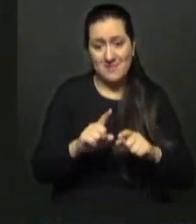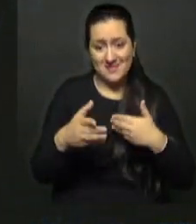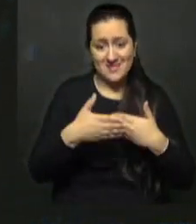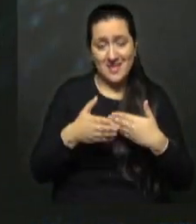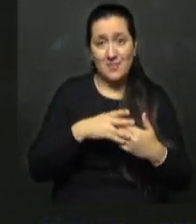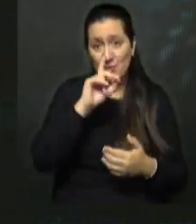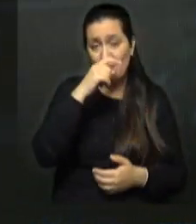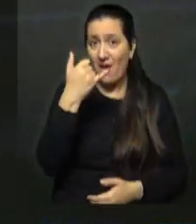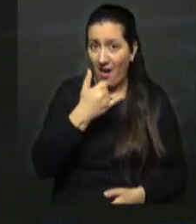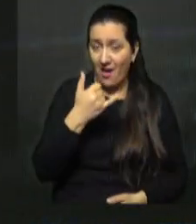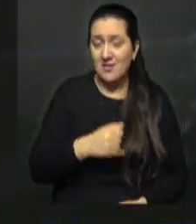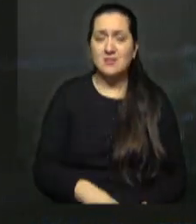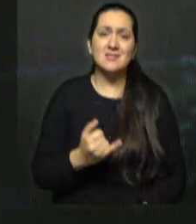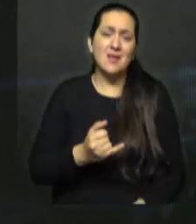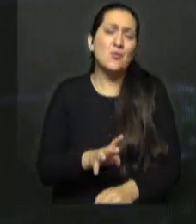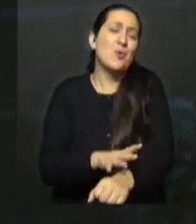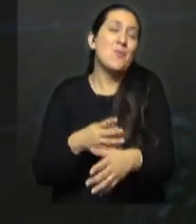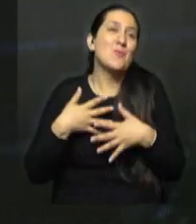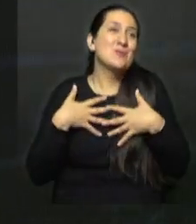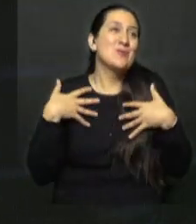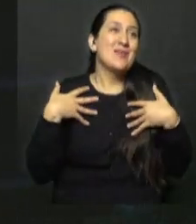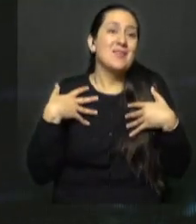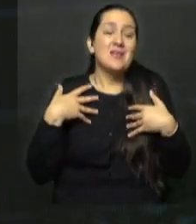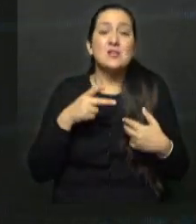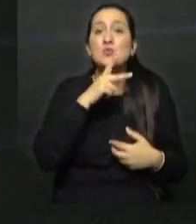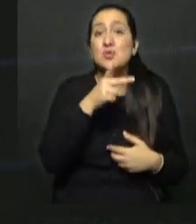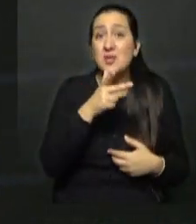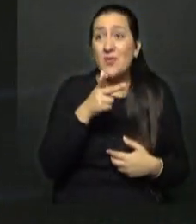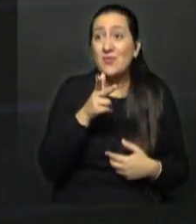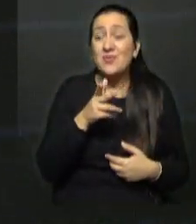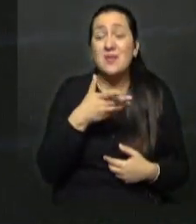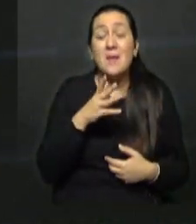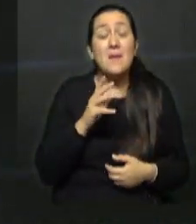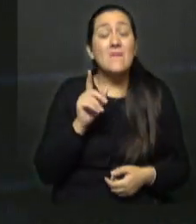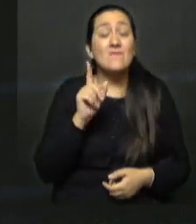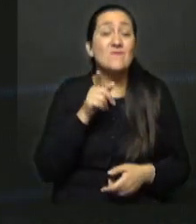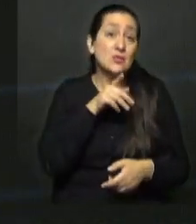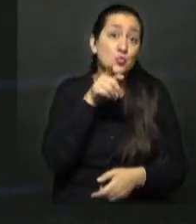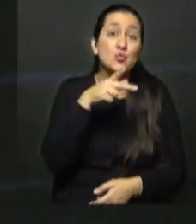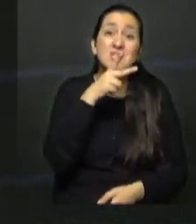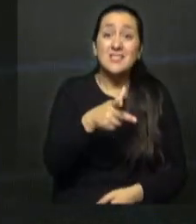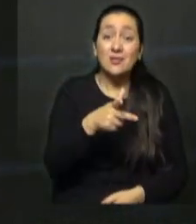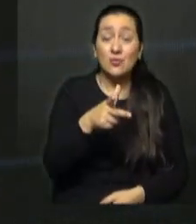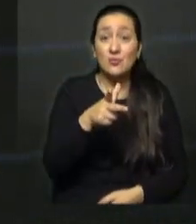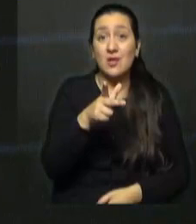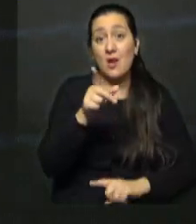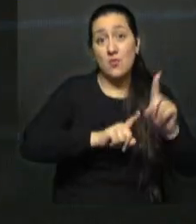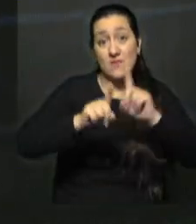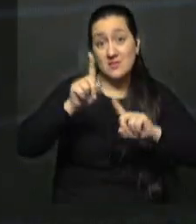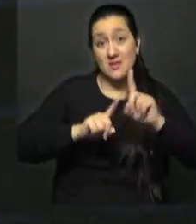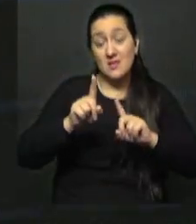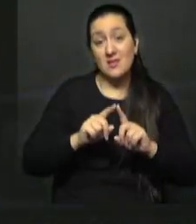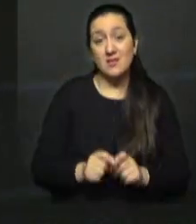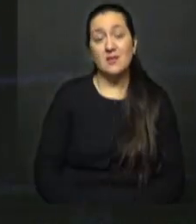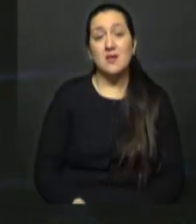Alto Como una familia puede mandar sus hijos a la universidad estableciéndose como que ceros